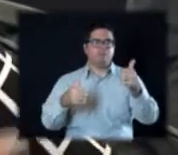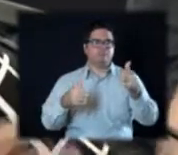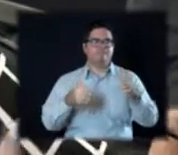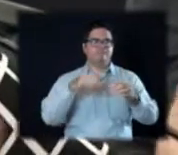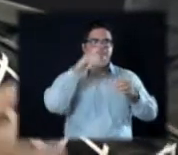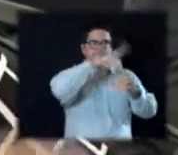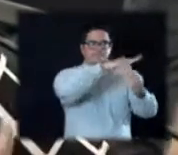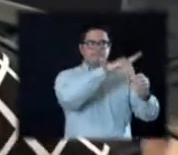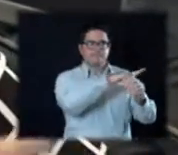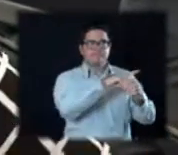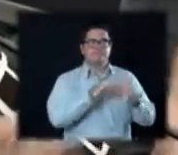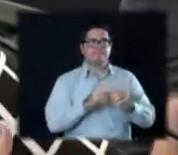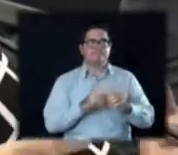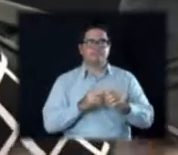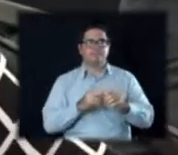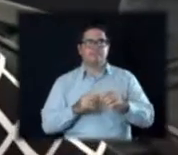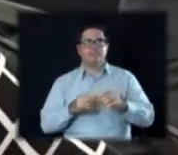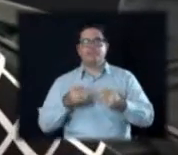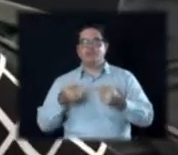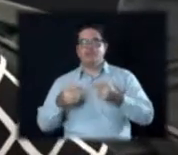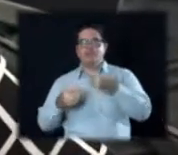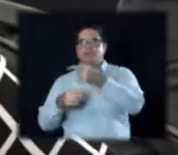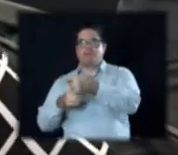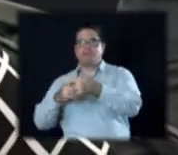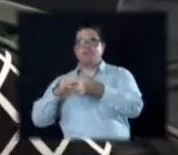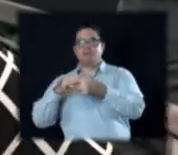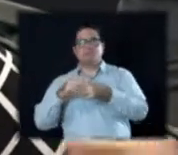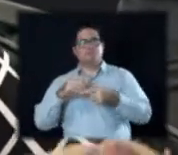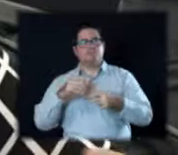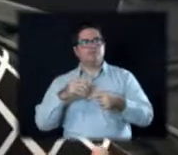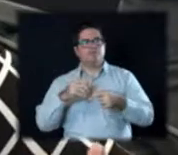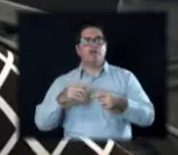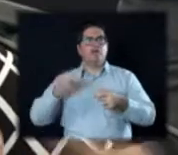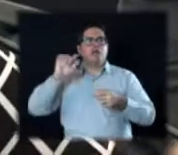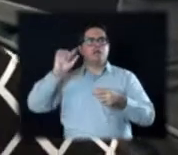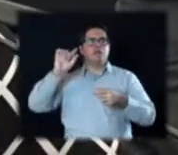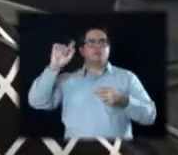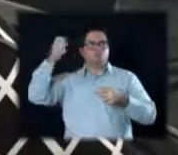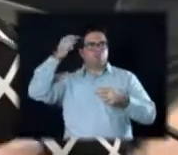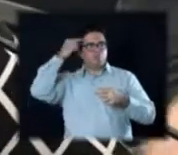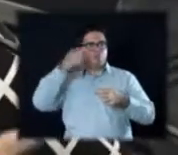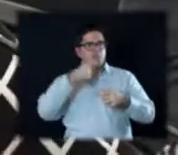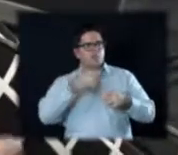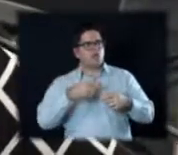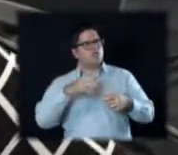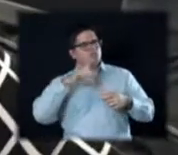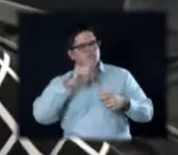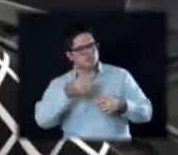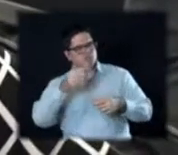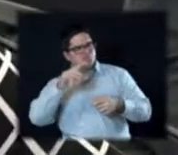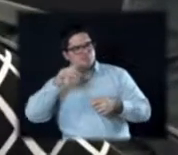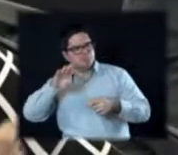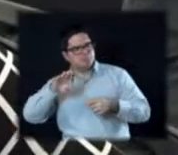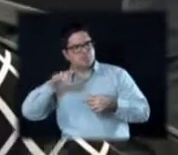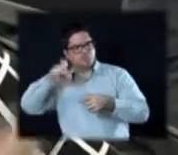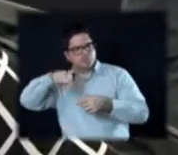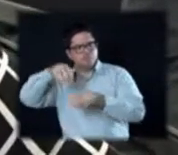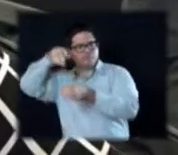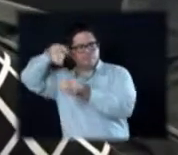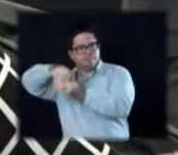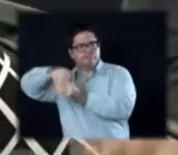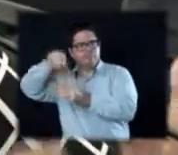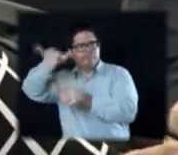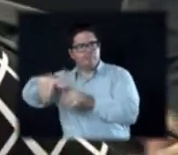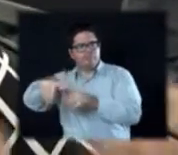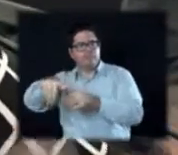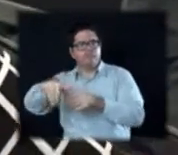a la FGB de agencia, debe el banco, deben traer los depósitos aquí. El Banco de Desarrollo Gubernamental ayuda a